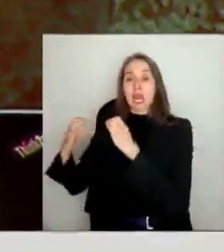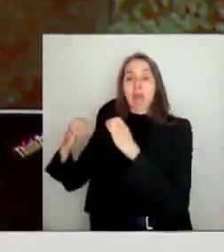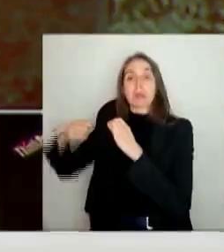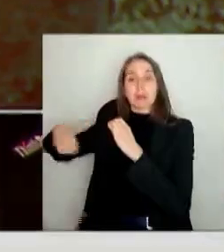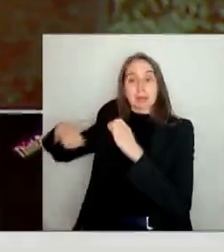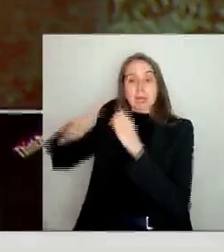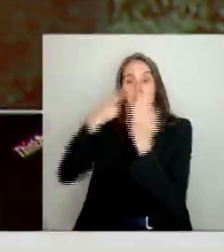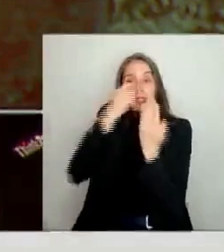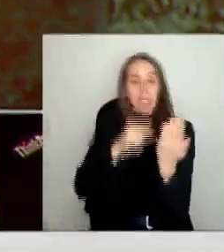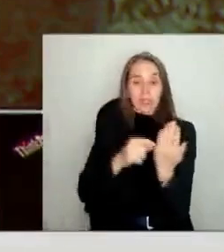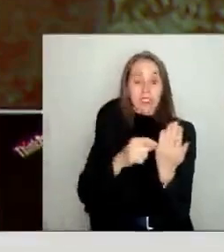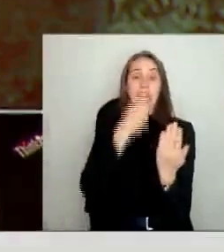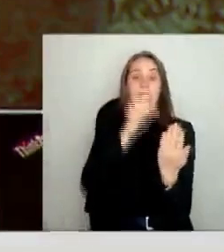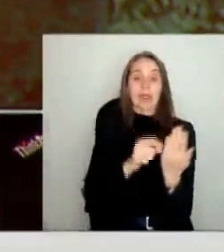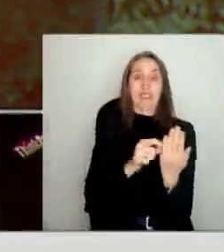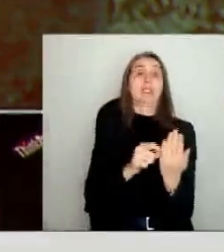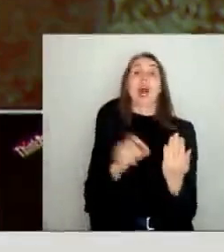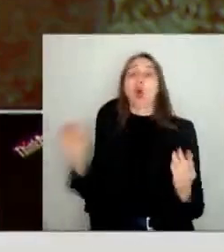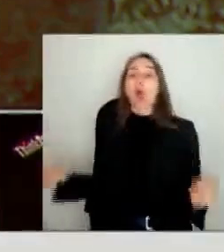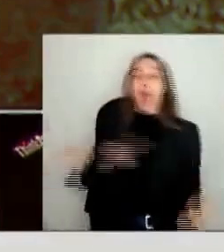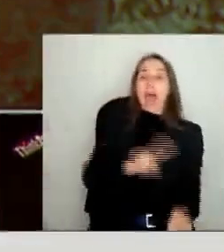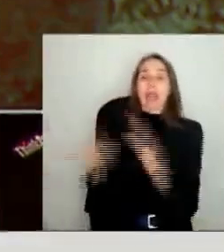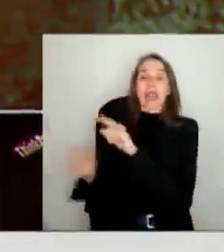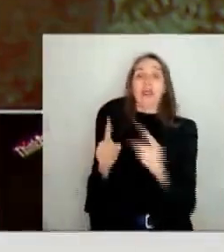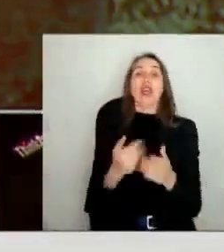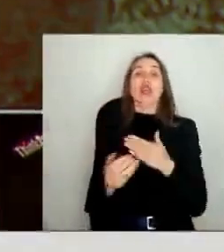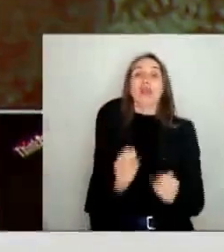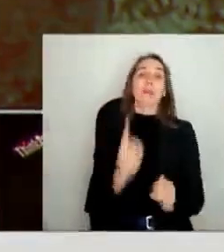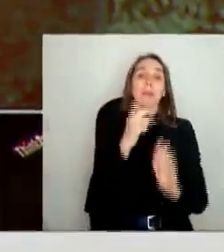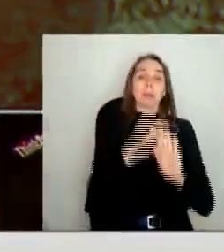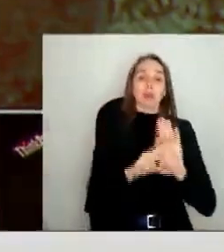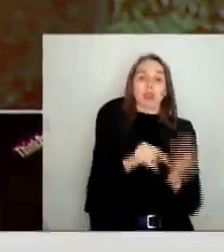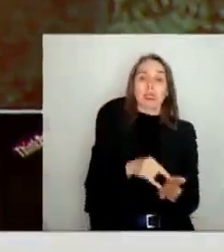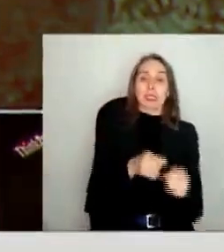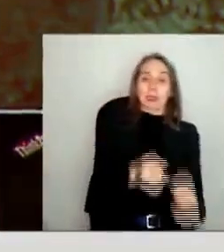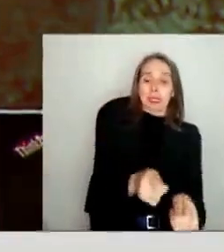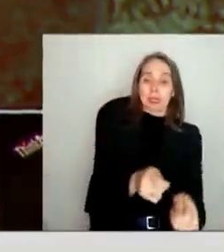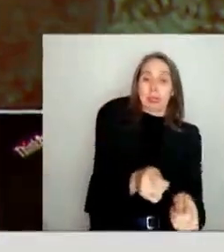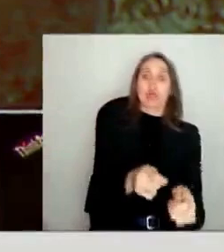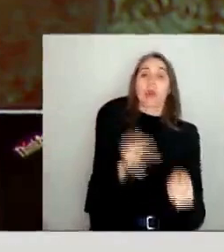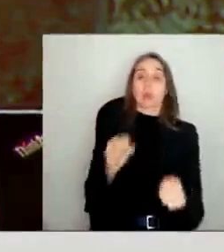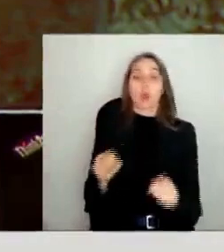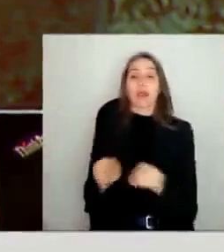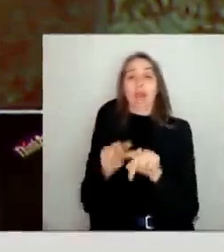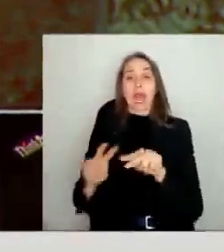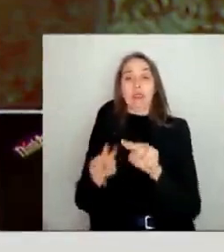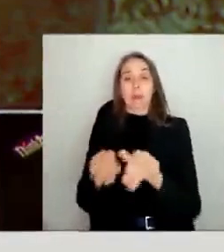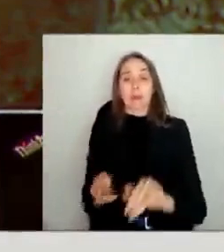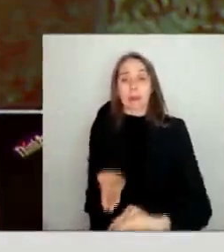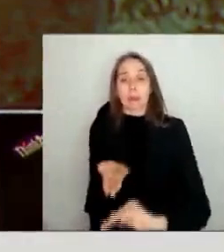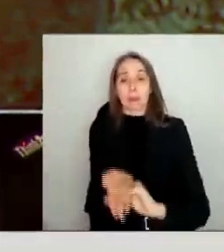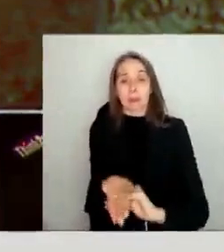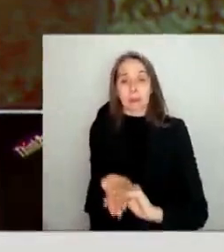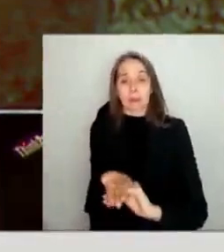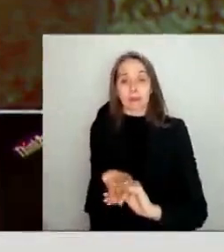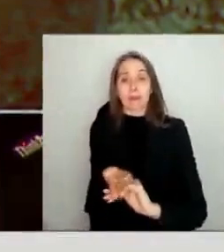de la cámara de origen y también se puede hacer esta misma petición en el caso de que no se